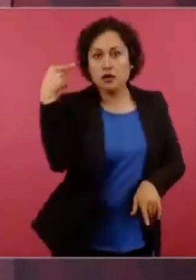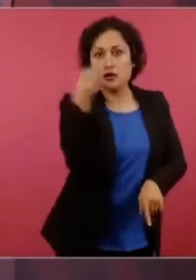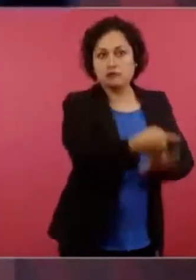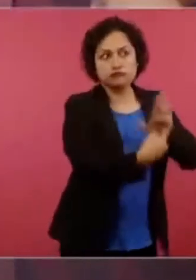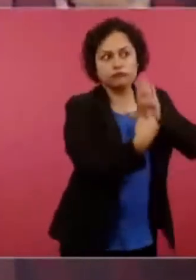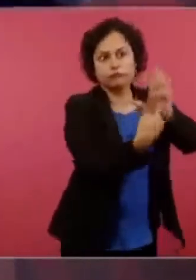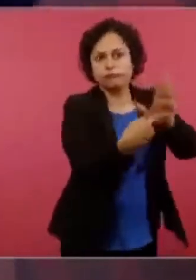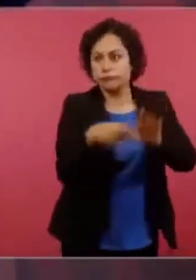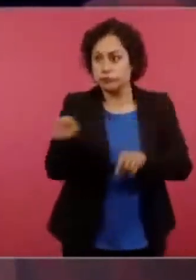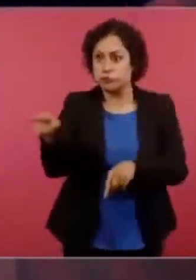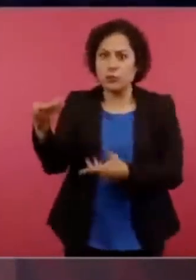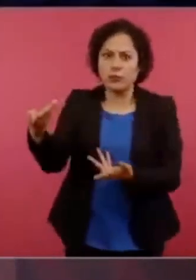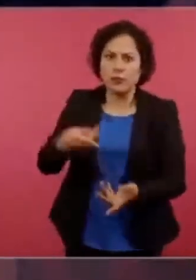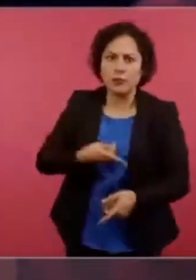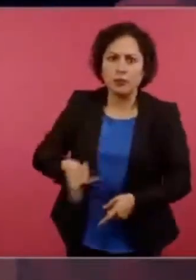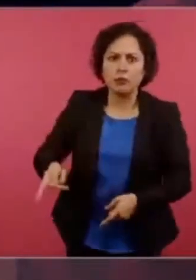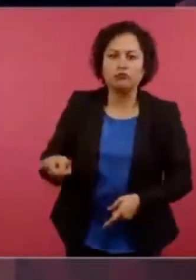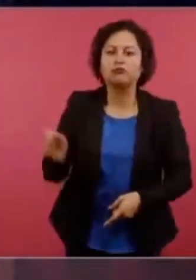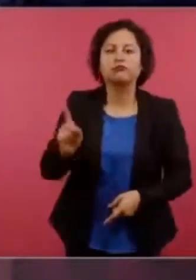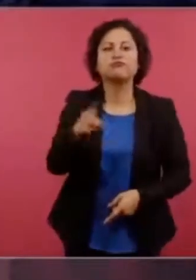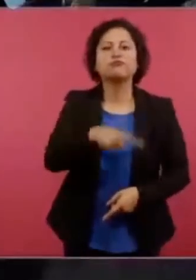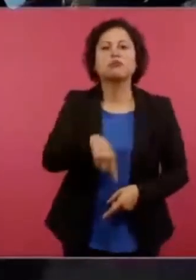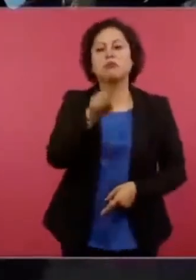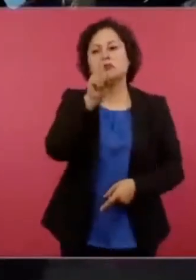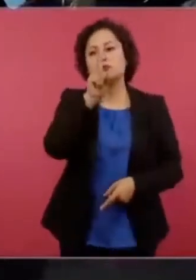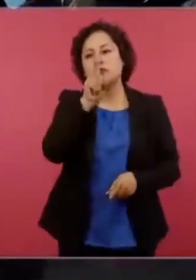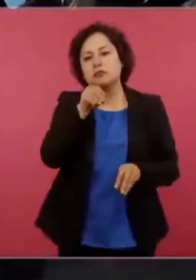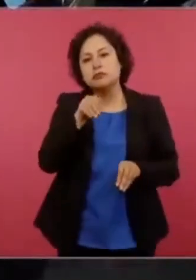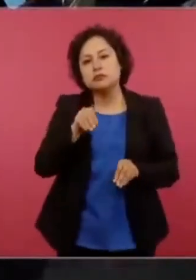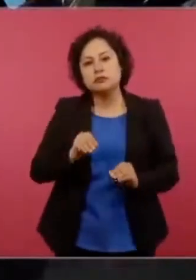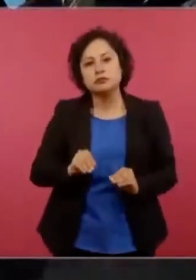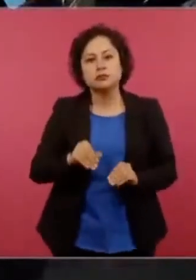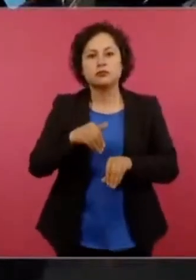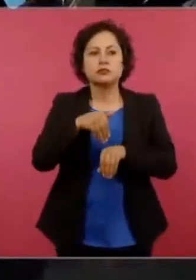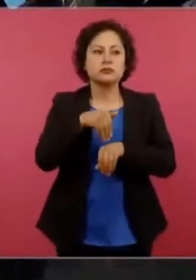Y en este caso, sí,